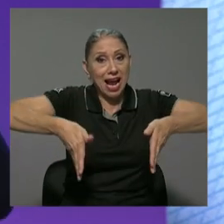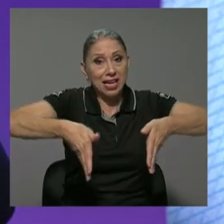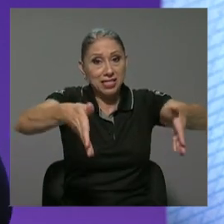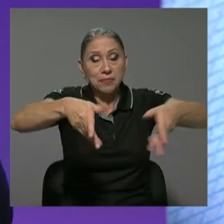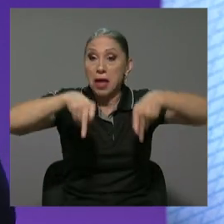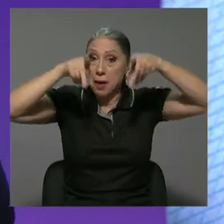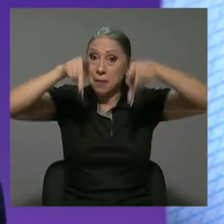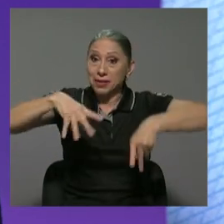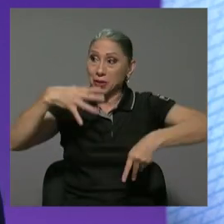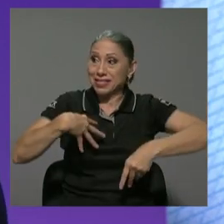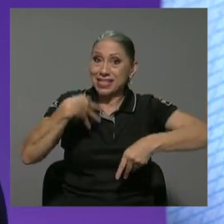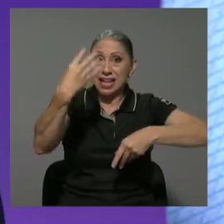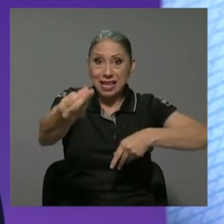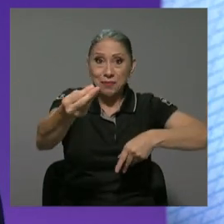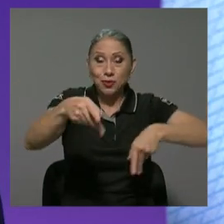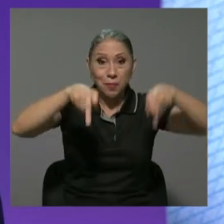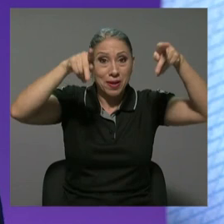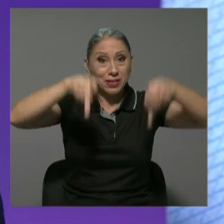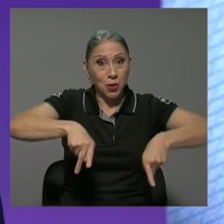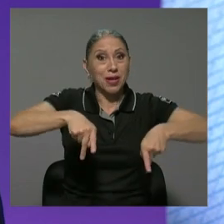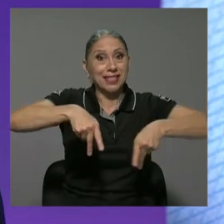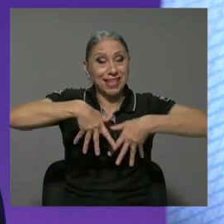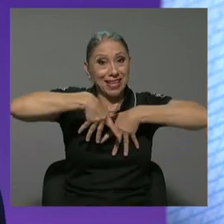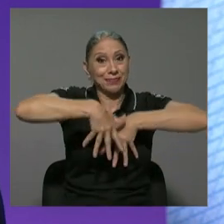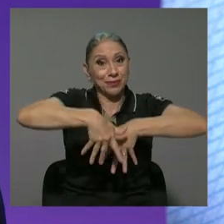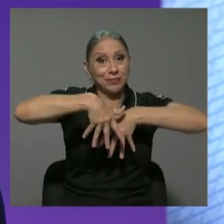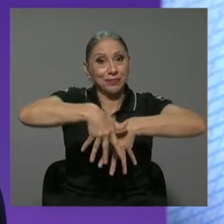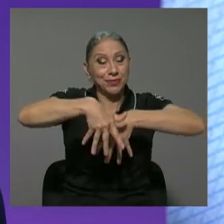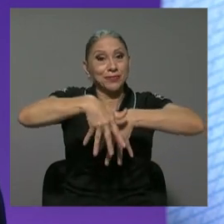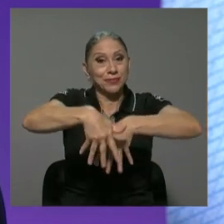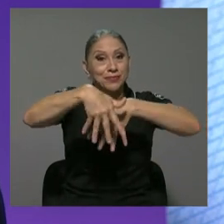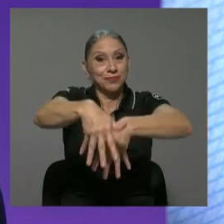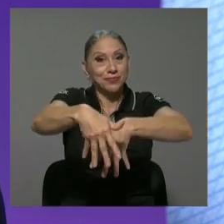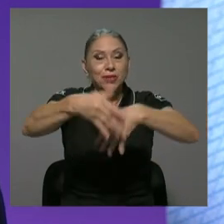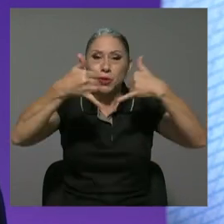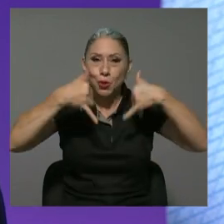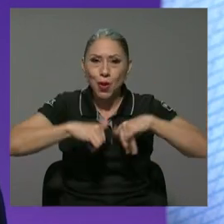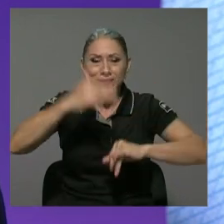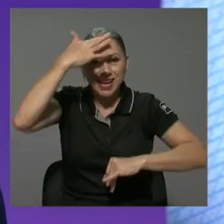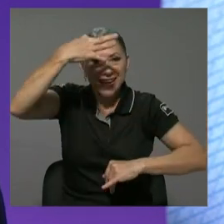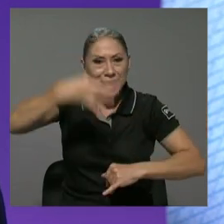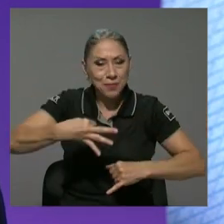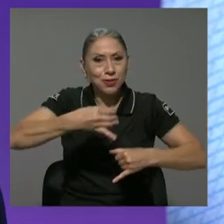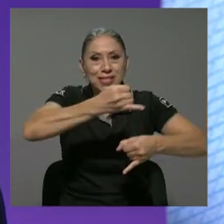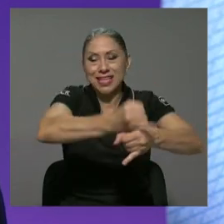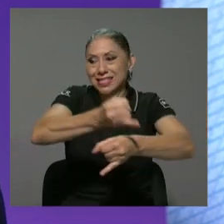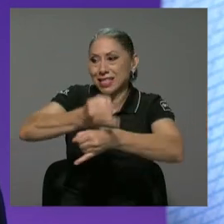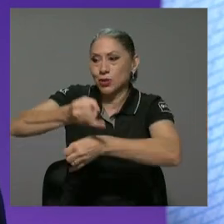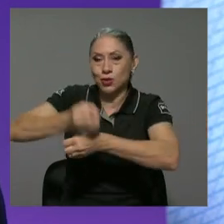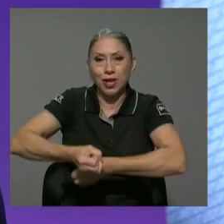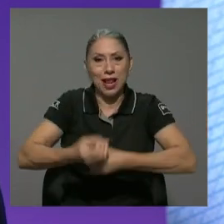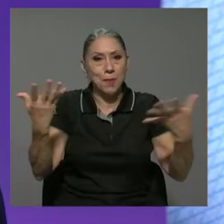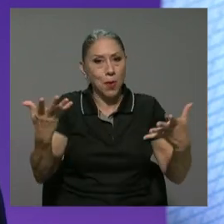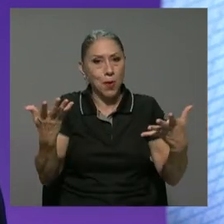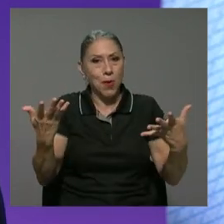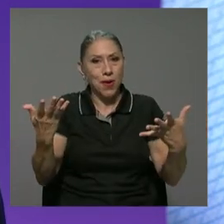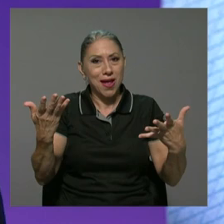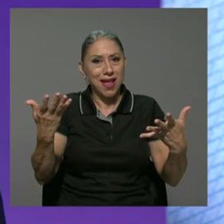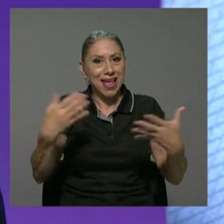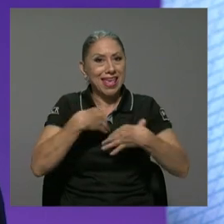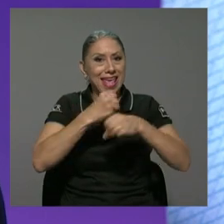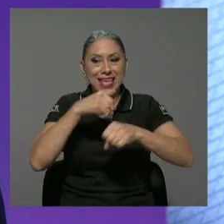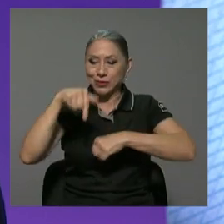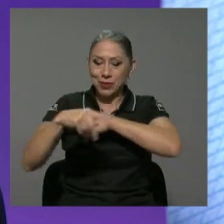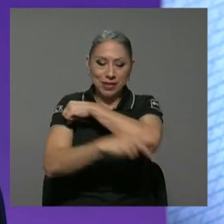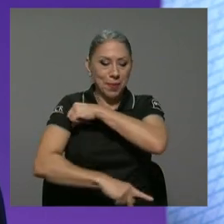saliendo, quienes vamos a salir pronto, ¿verdad? Todavía creemos en esa institucionalidad, ¿verdad? Que hizo fuerte este